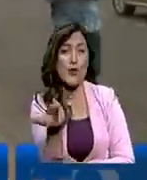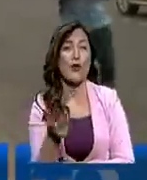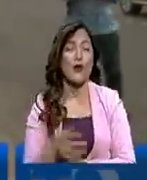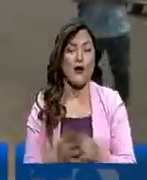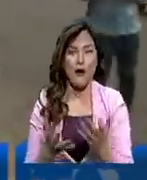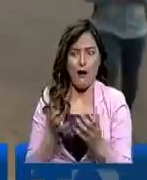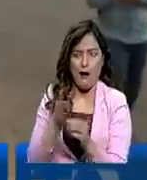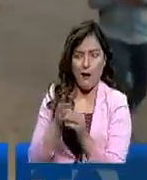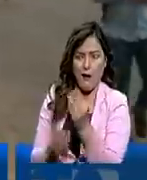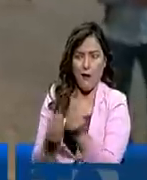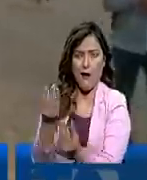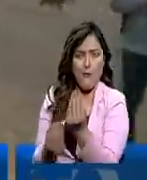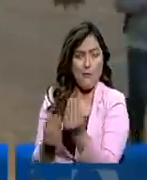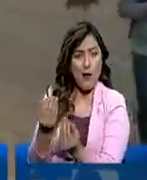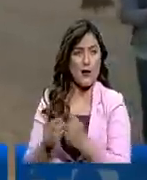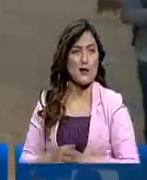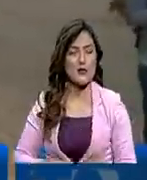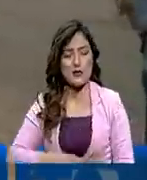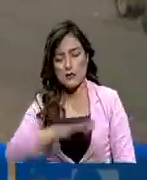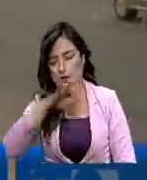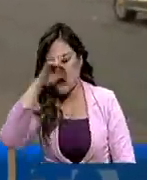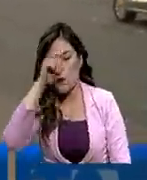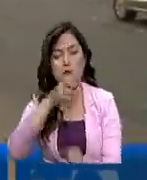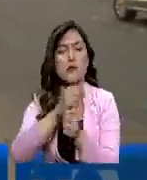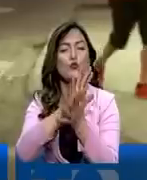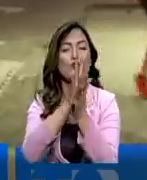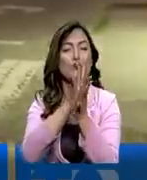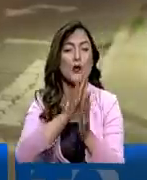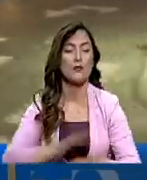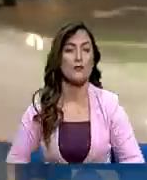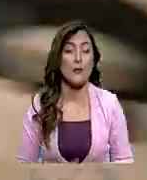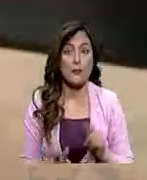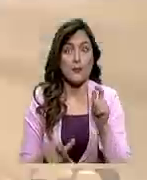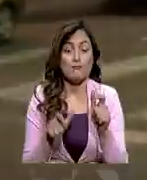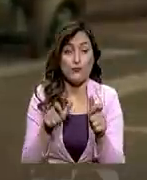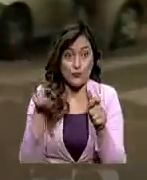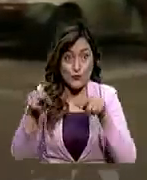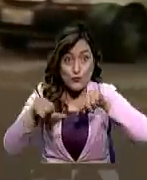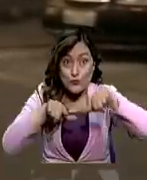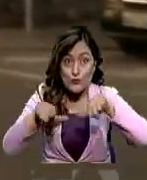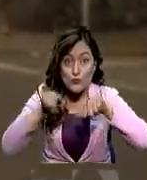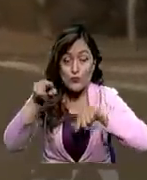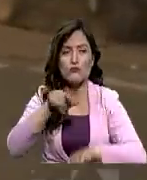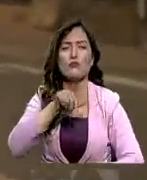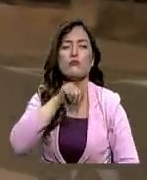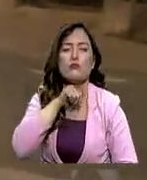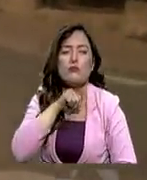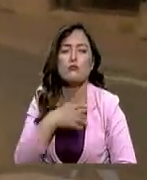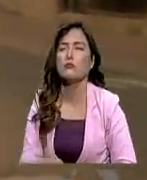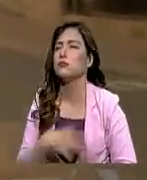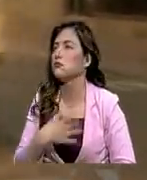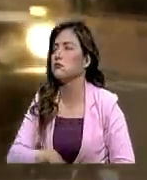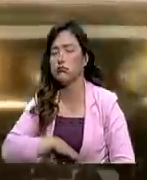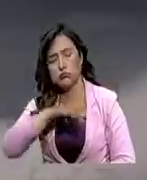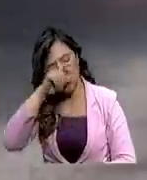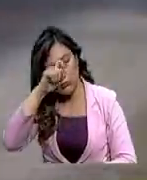vi que ahí. Es que estamos ya cansados de tanta inseguridad, ¿no? Los moradores de este sector dicen que la delincuencia ya es